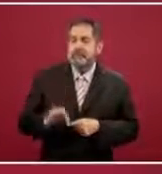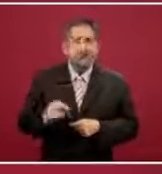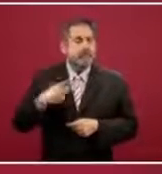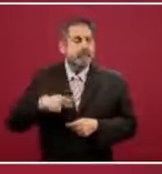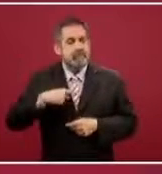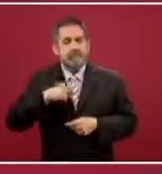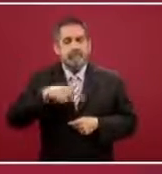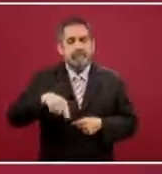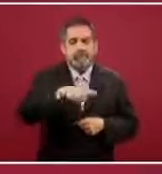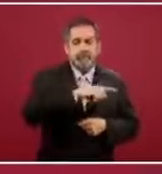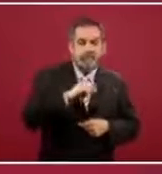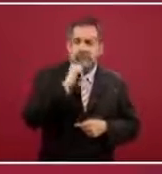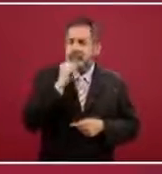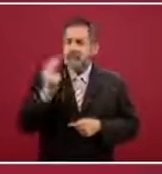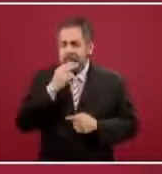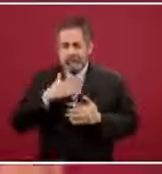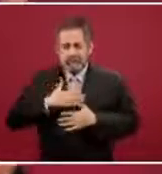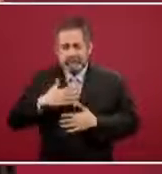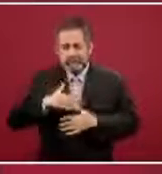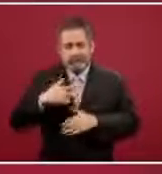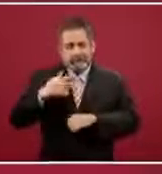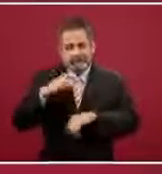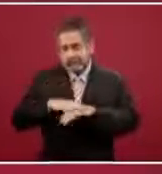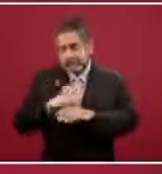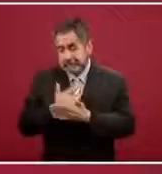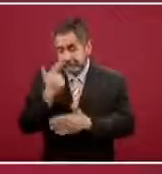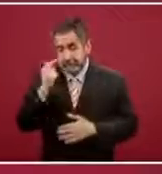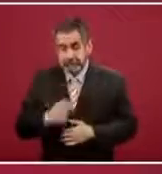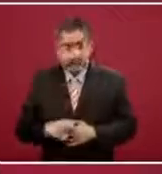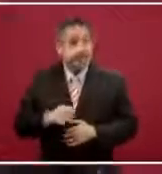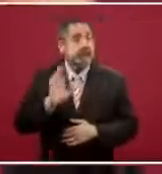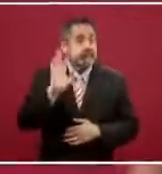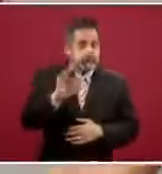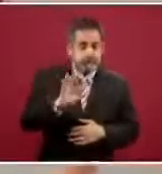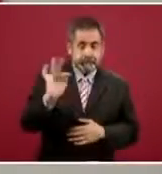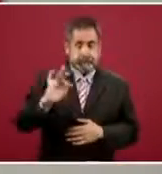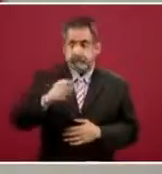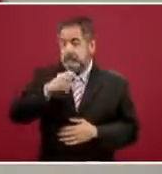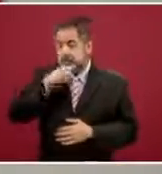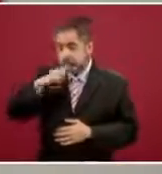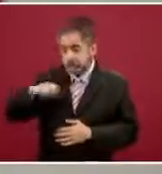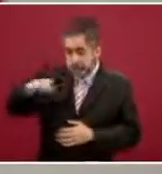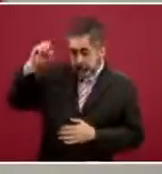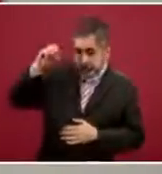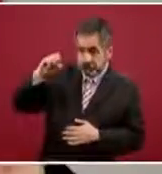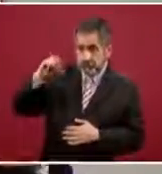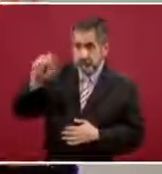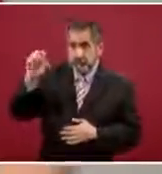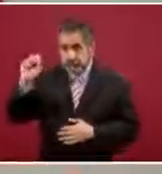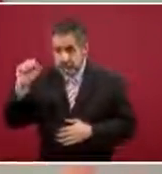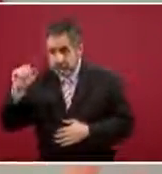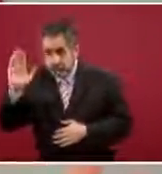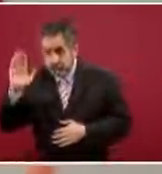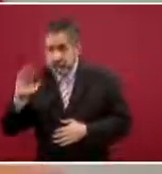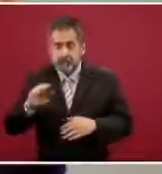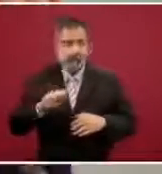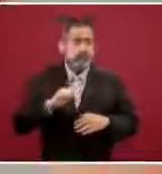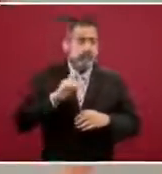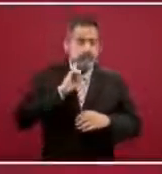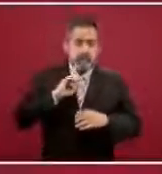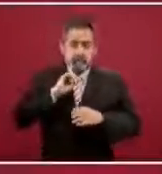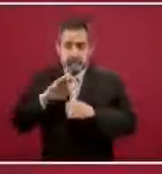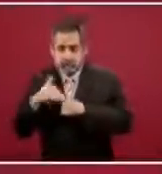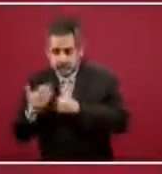personas que no van a tener complicación alguna ahora quien si tiene mayor de edad mayor de 60 menor de 5 mujer embarazada